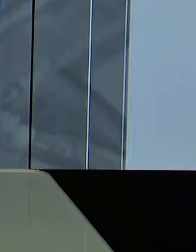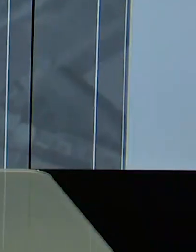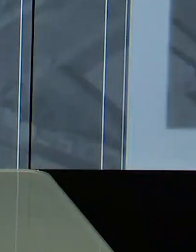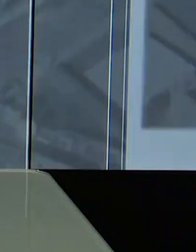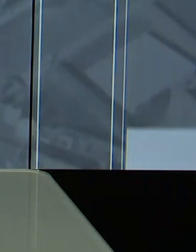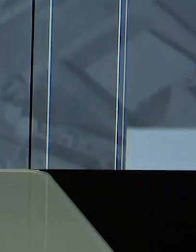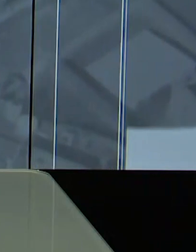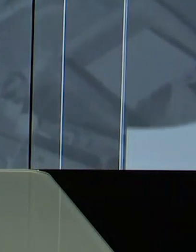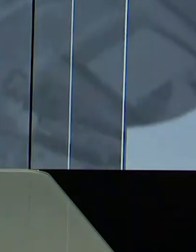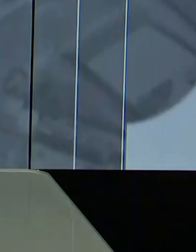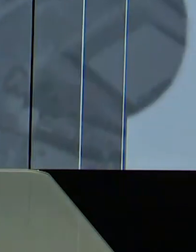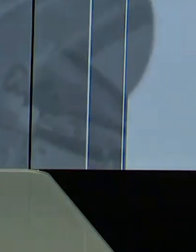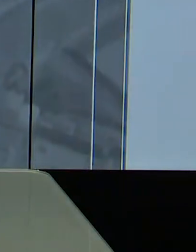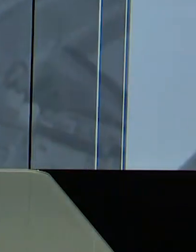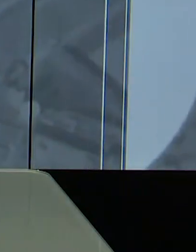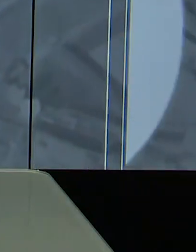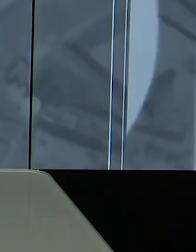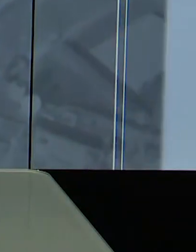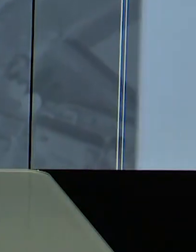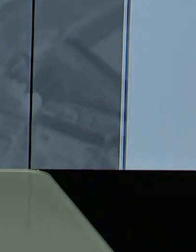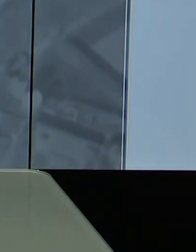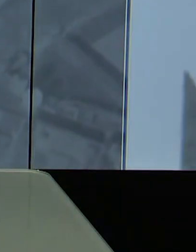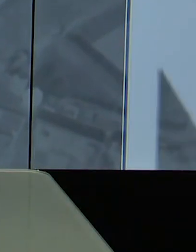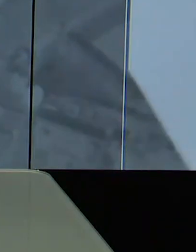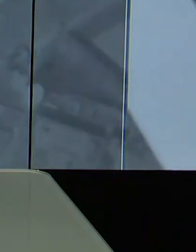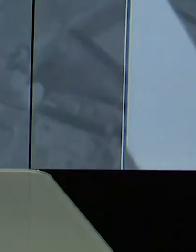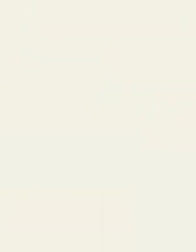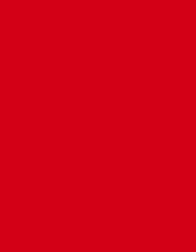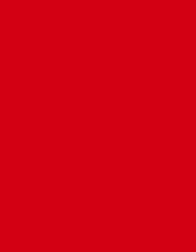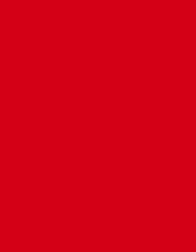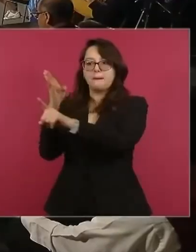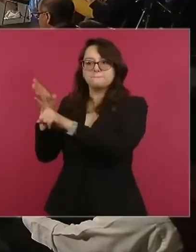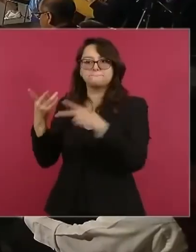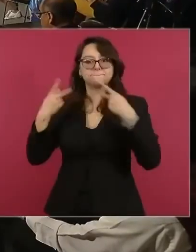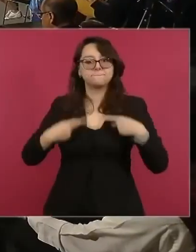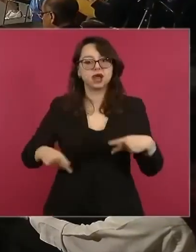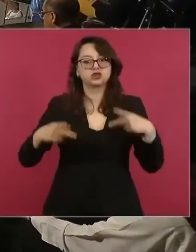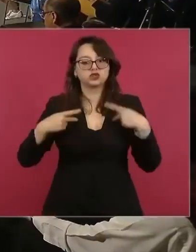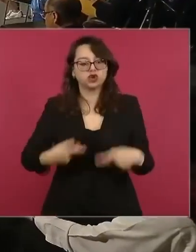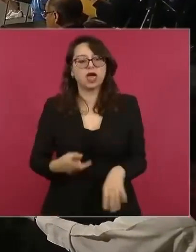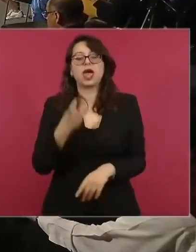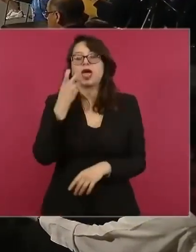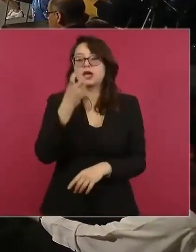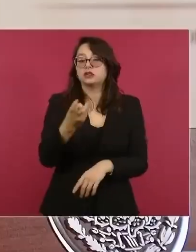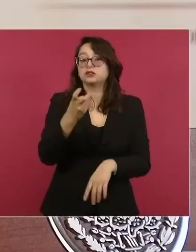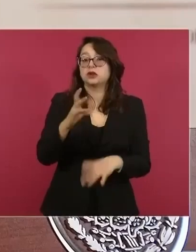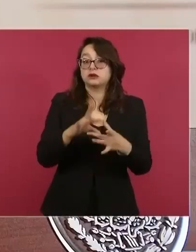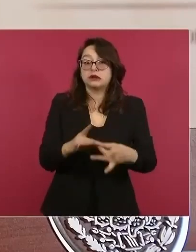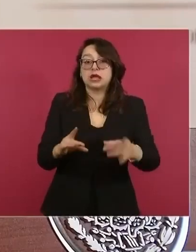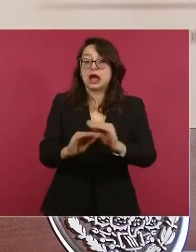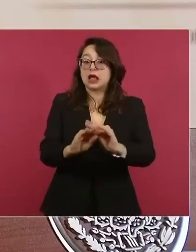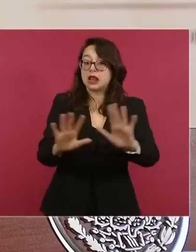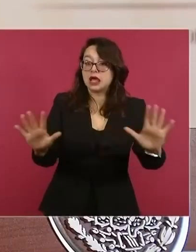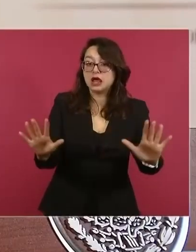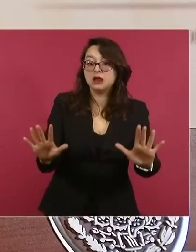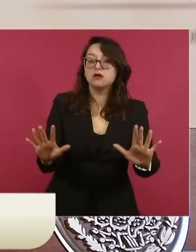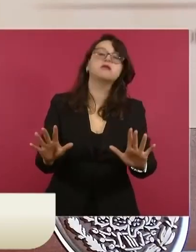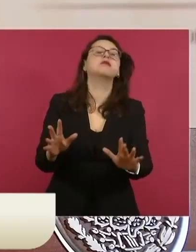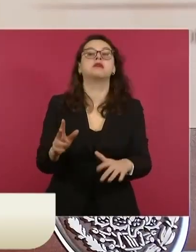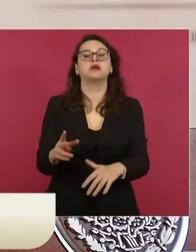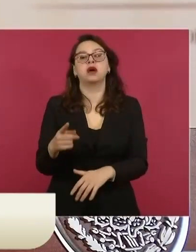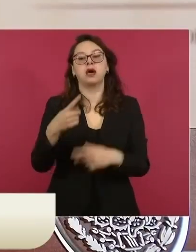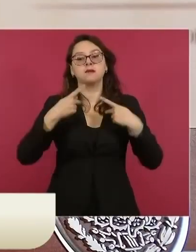dañadas y que perdieron algún tipo de electrodomésticos. Se les va a ayudar